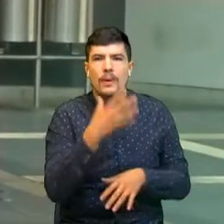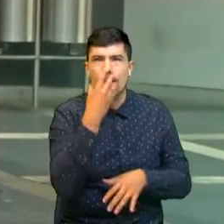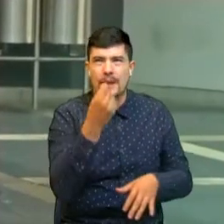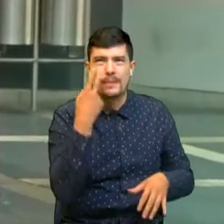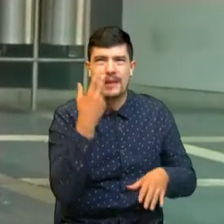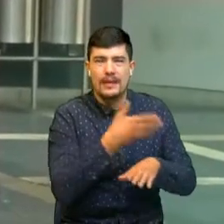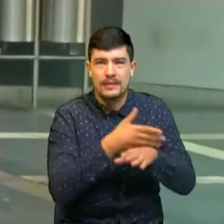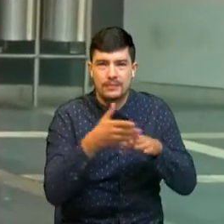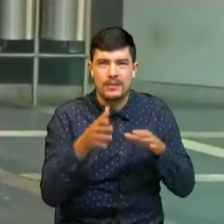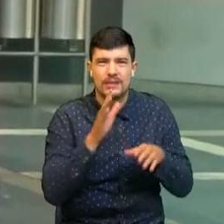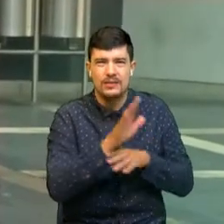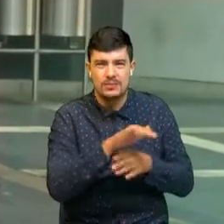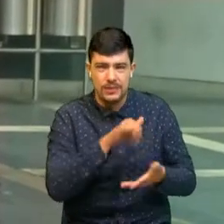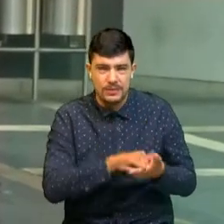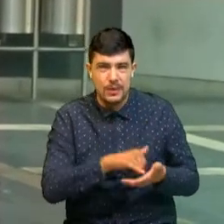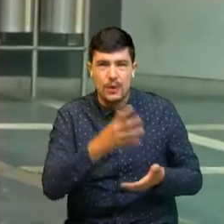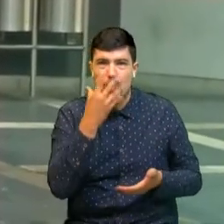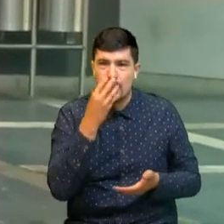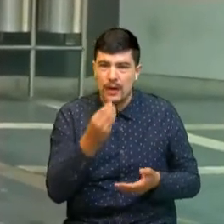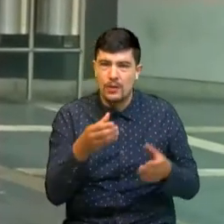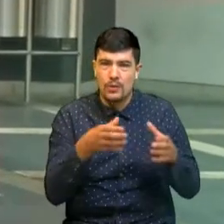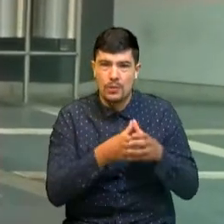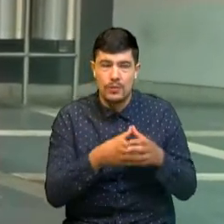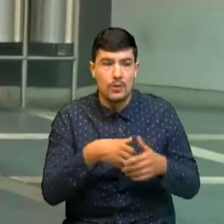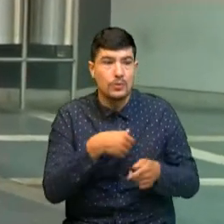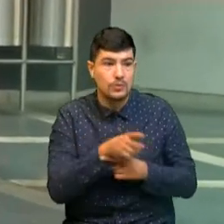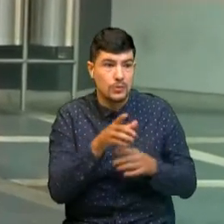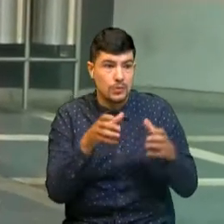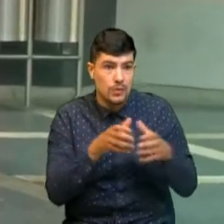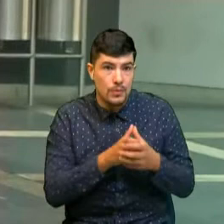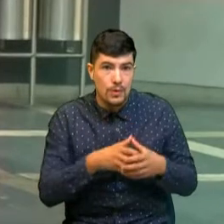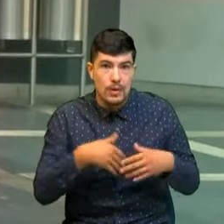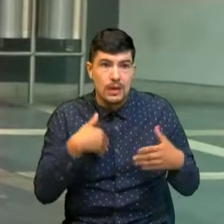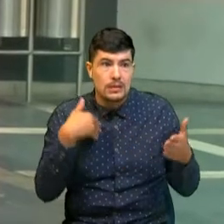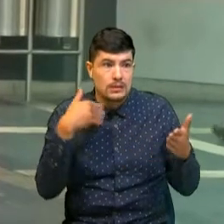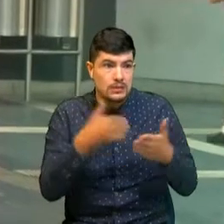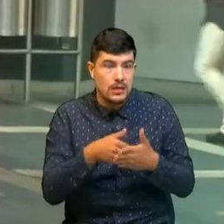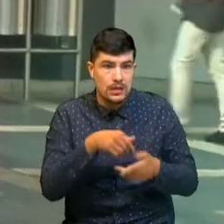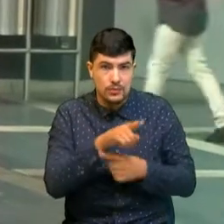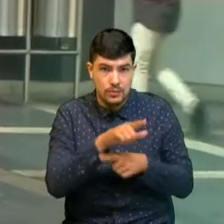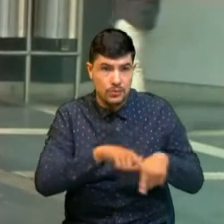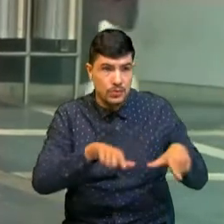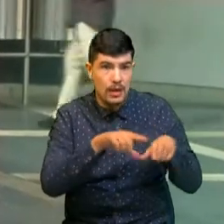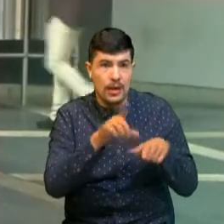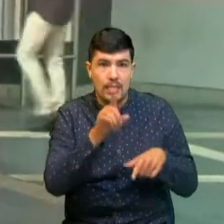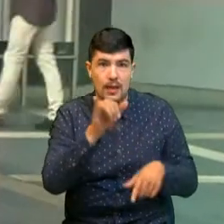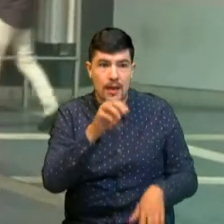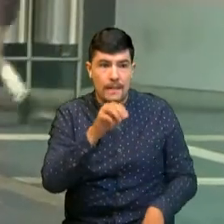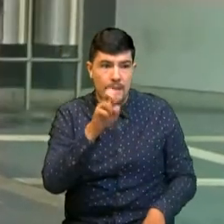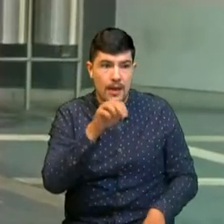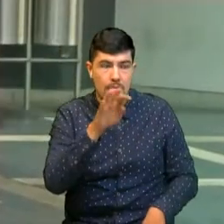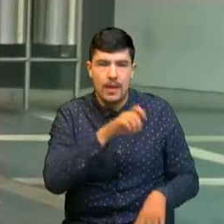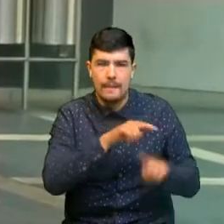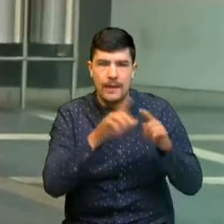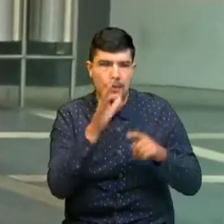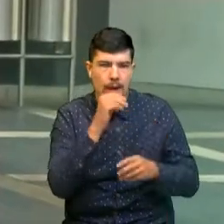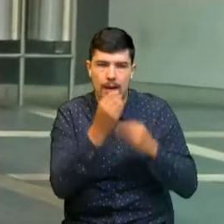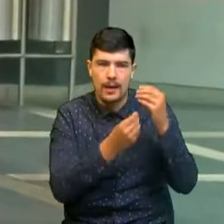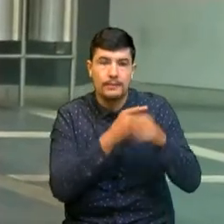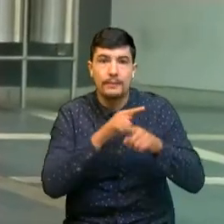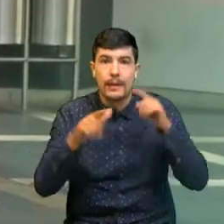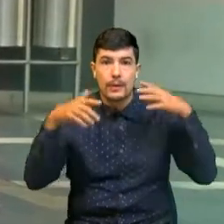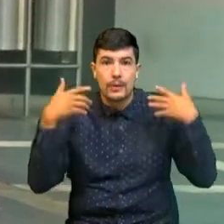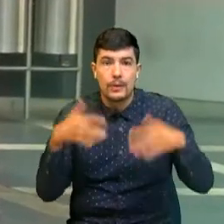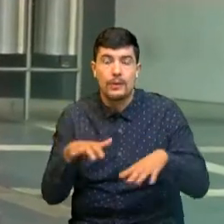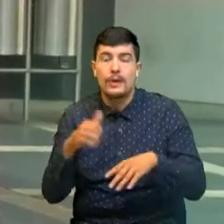manifestación de grupos que estaban que inclusive alcanzaron a llegar hasta la estación diamante donde afortunadamente no hicieron nada pero básicamente